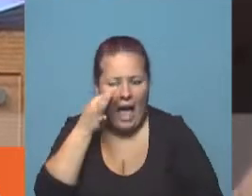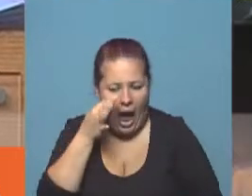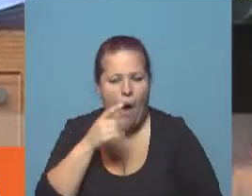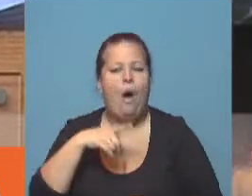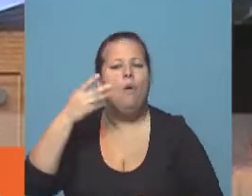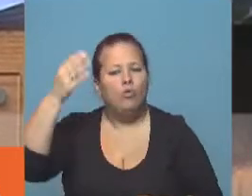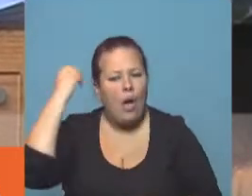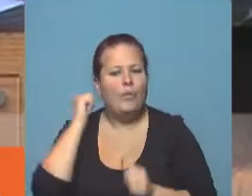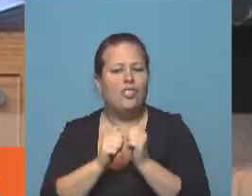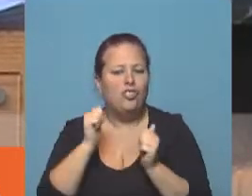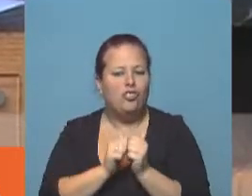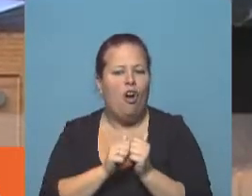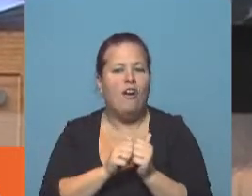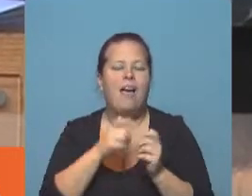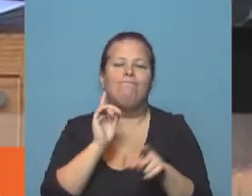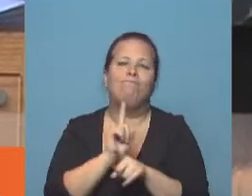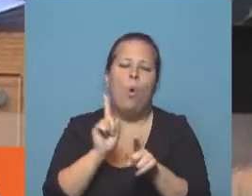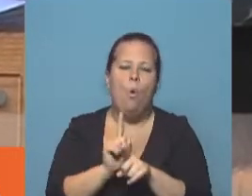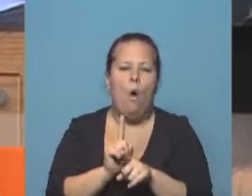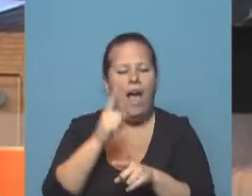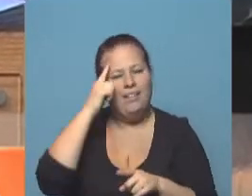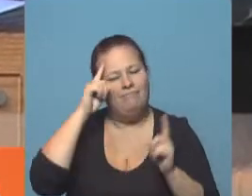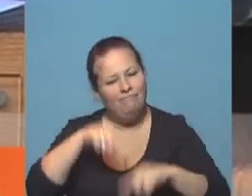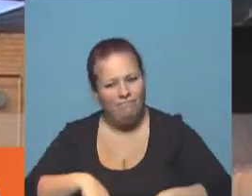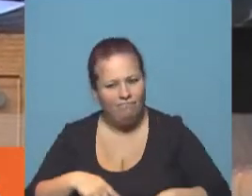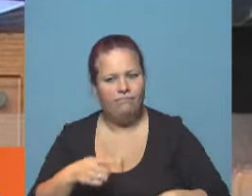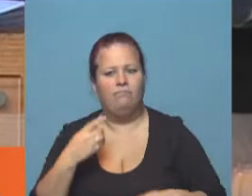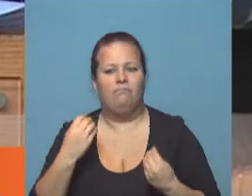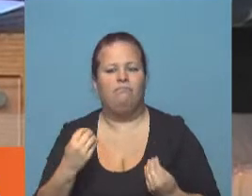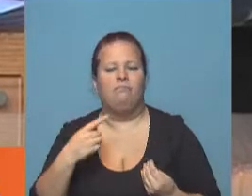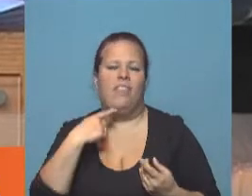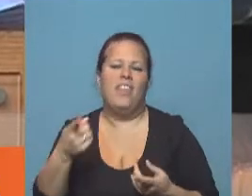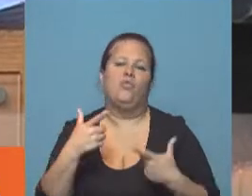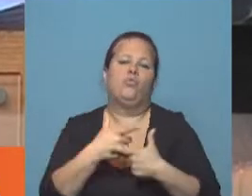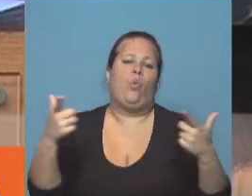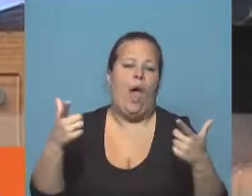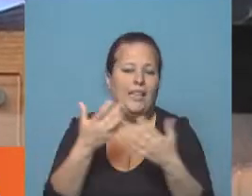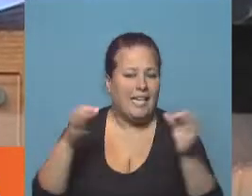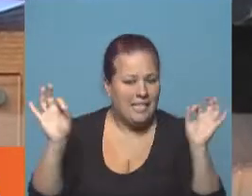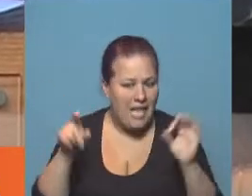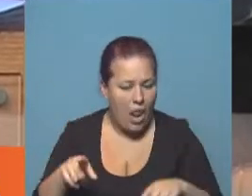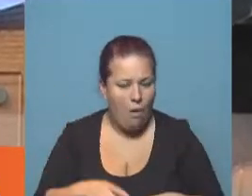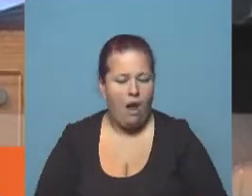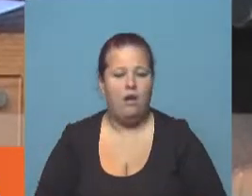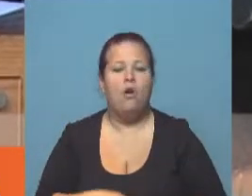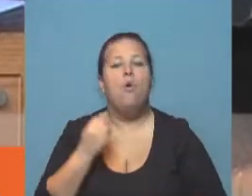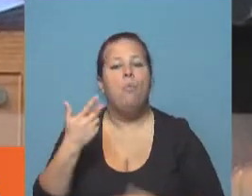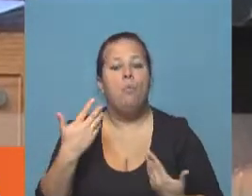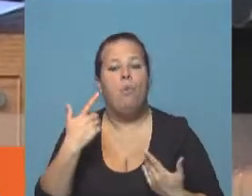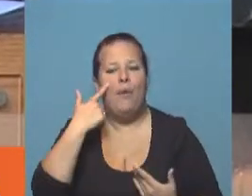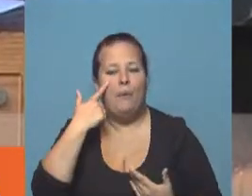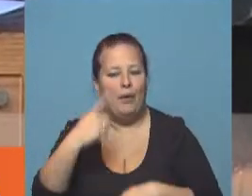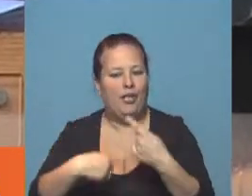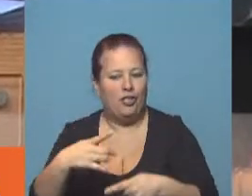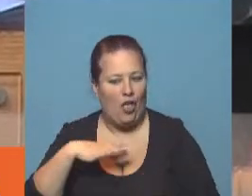muchas veces la historia puso de manera tal vez inconsciente en el lugar de afortunados, porque pudieron seguir